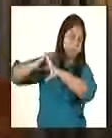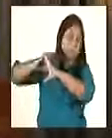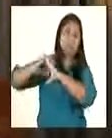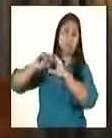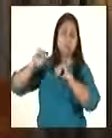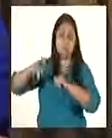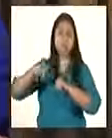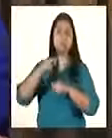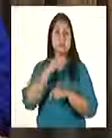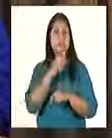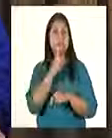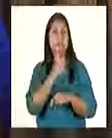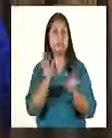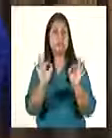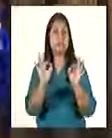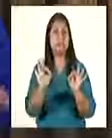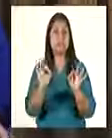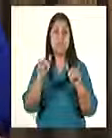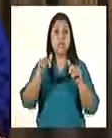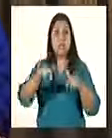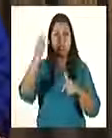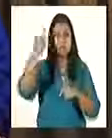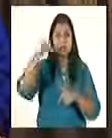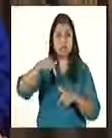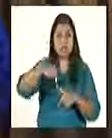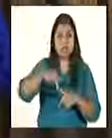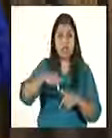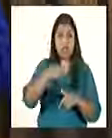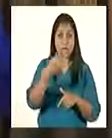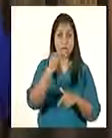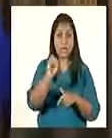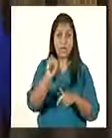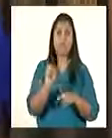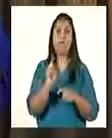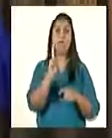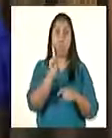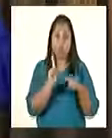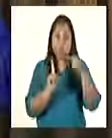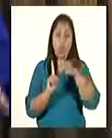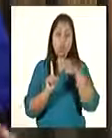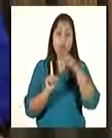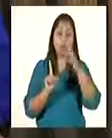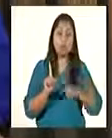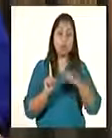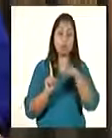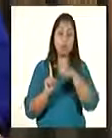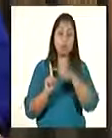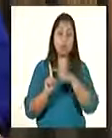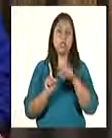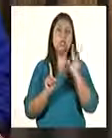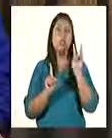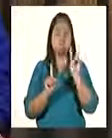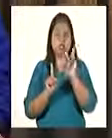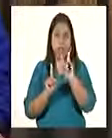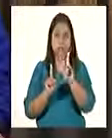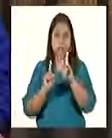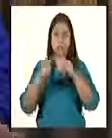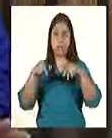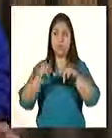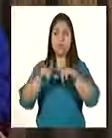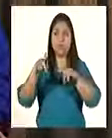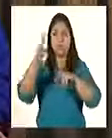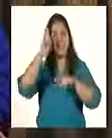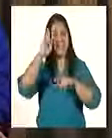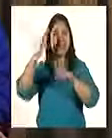dado resultado. De los casos del día de hoy, solo hay un caso que corresponde a uno de los dos lugares que